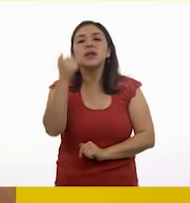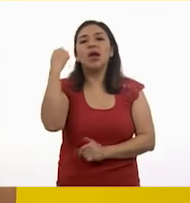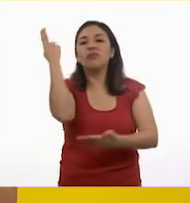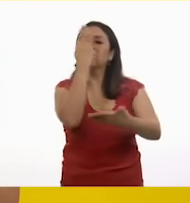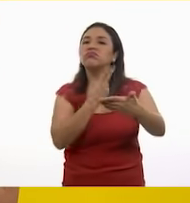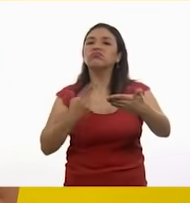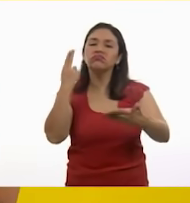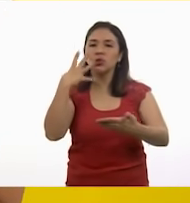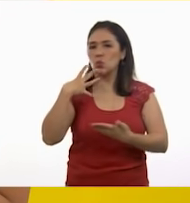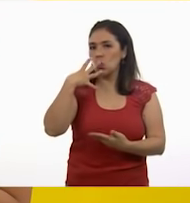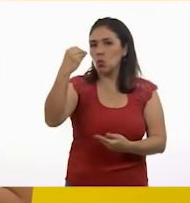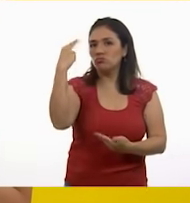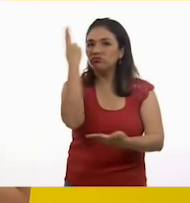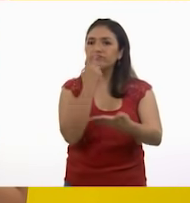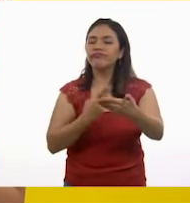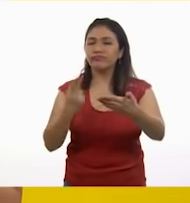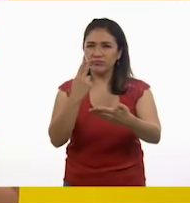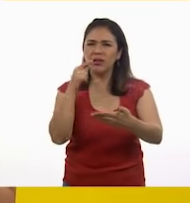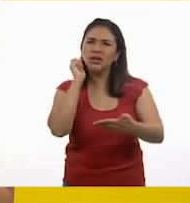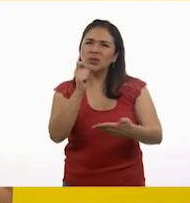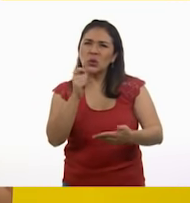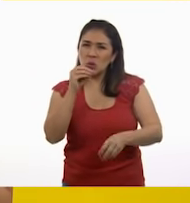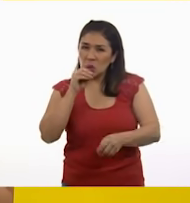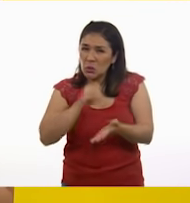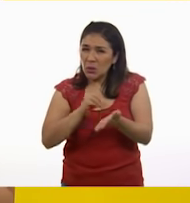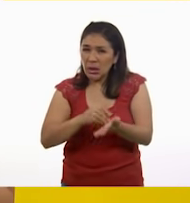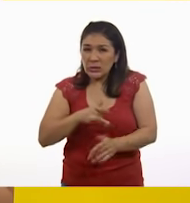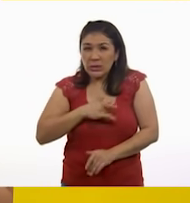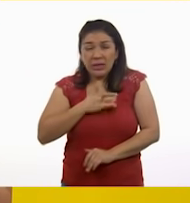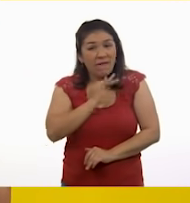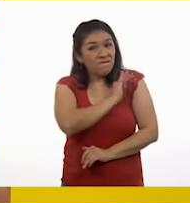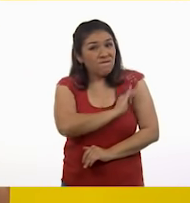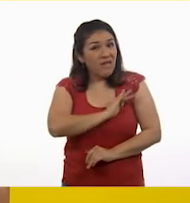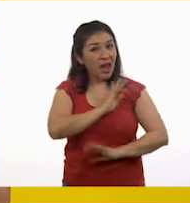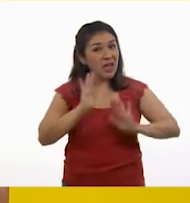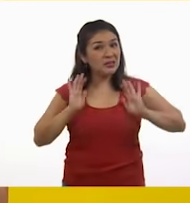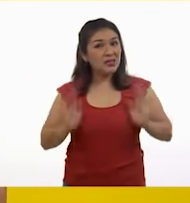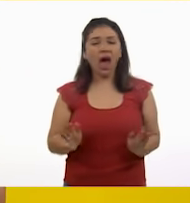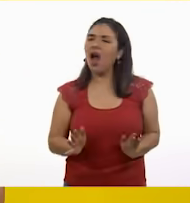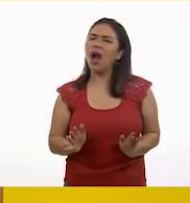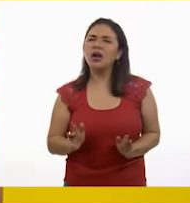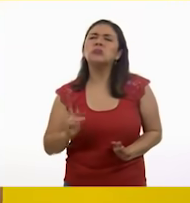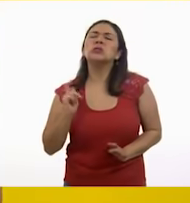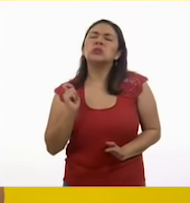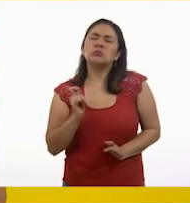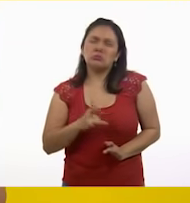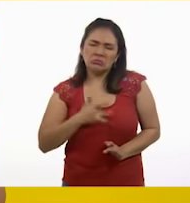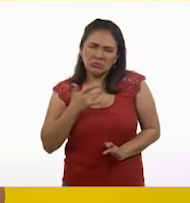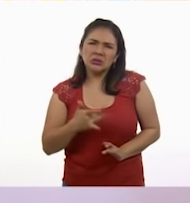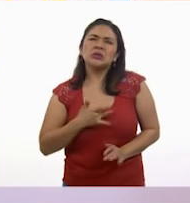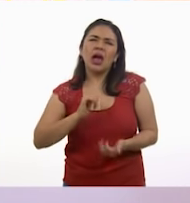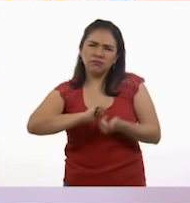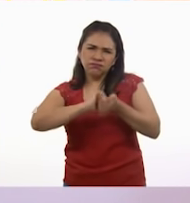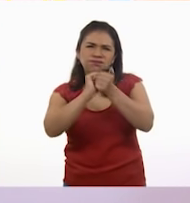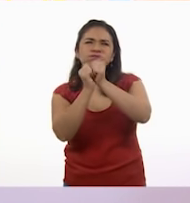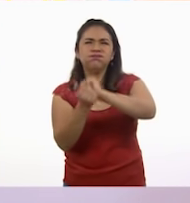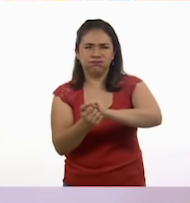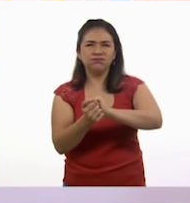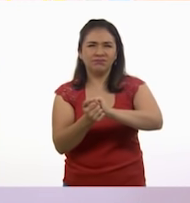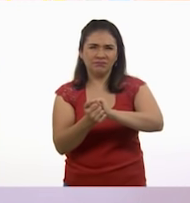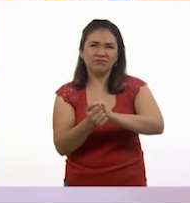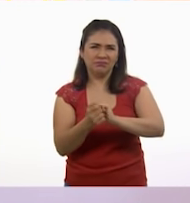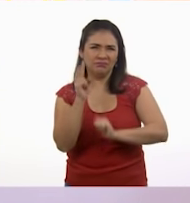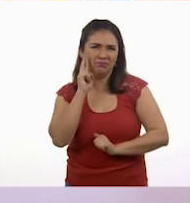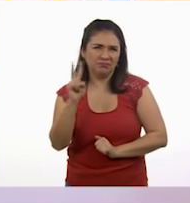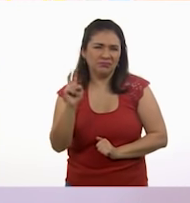entonces todavía no está del todo feliz pero lo va a ser estoy segura que vamos a tener otro